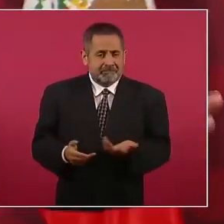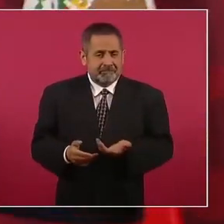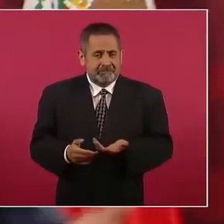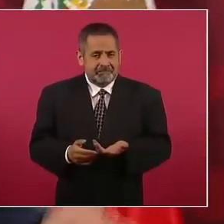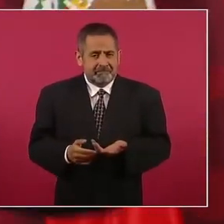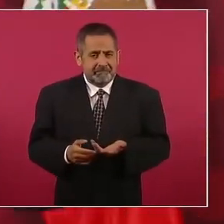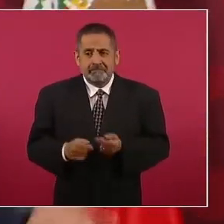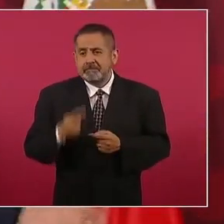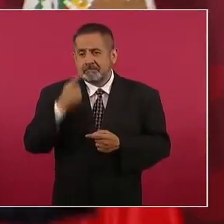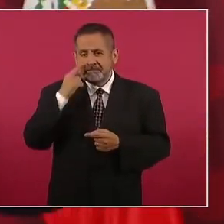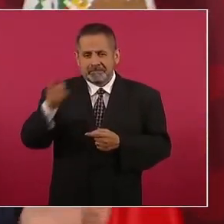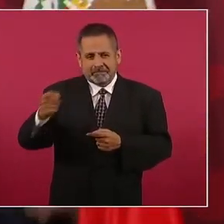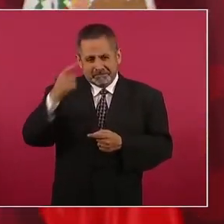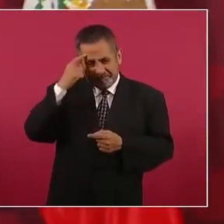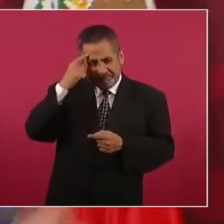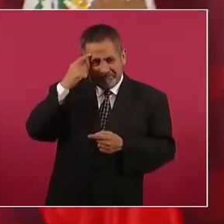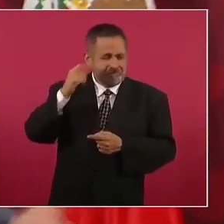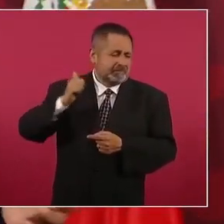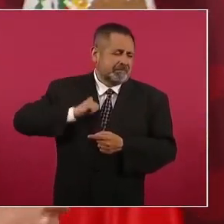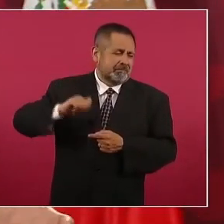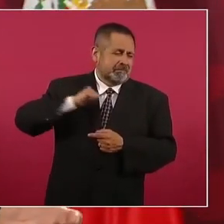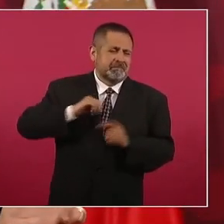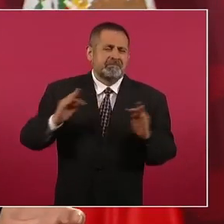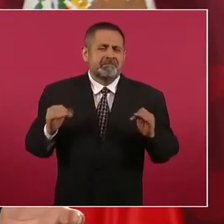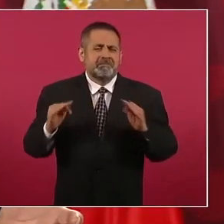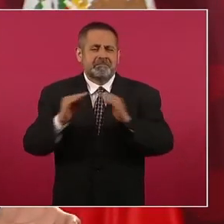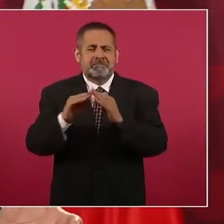el centro de lo que fue la Gran Tenochtitlán.